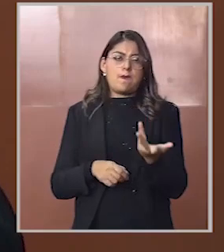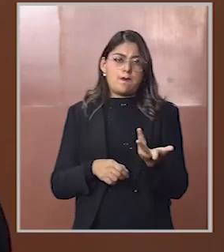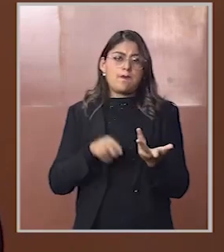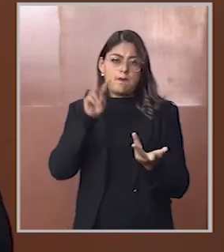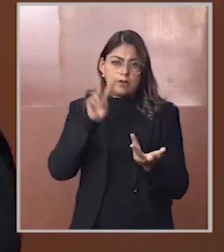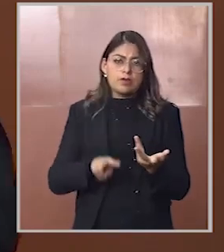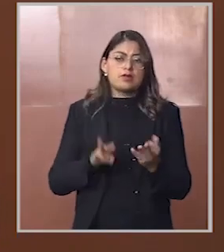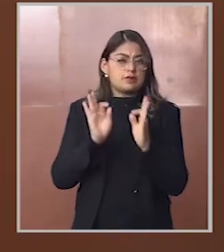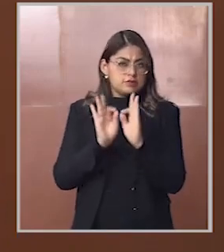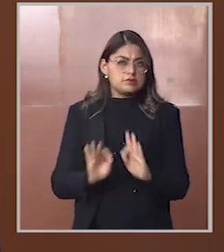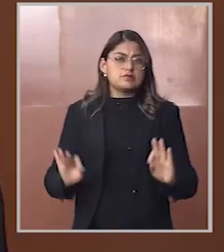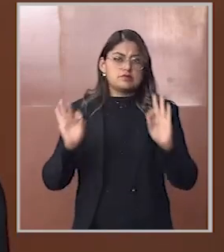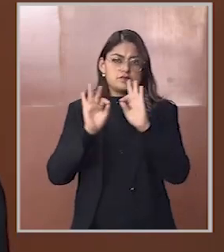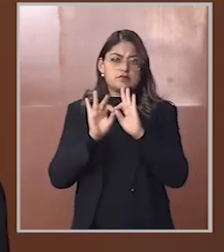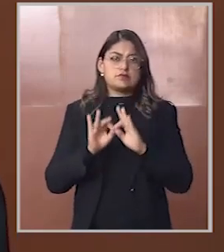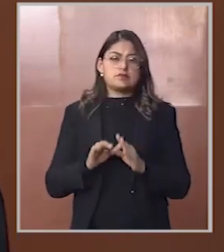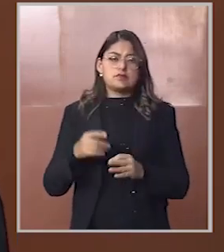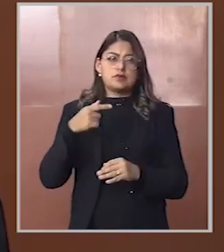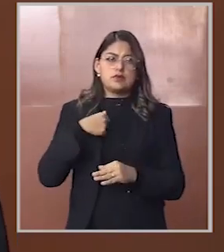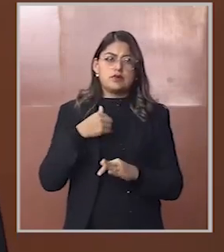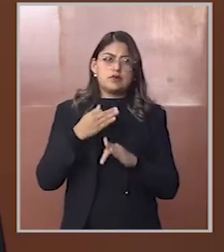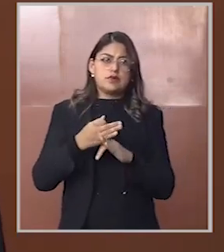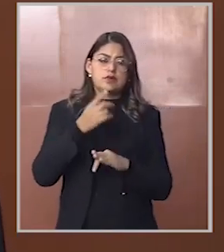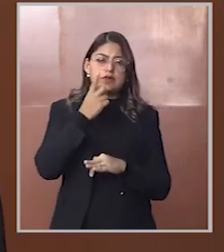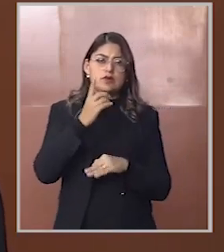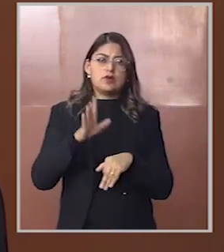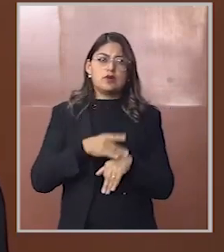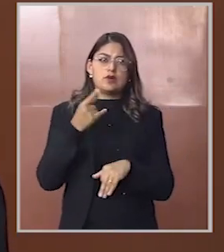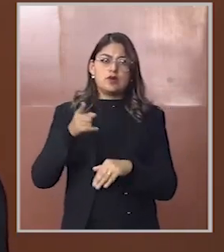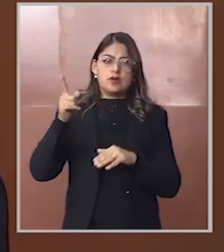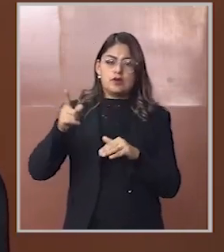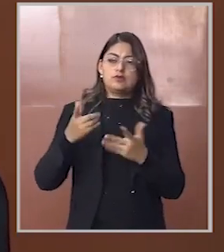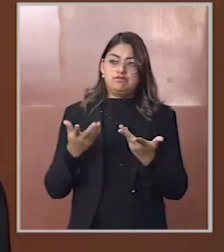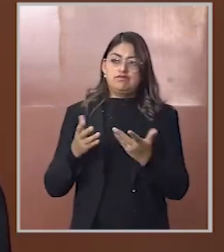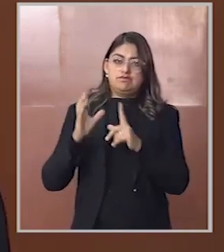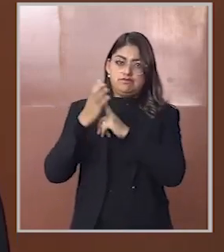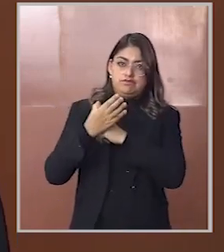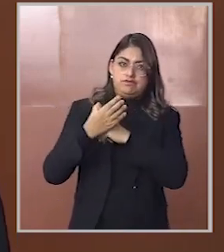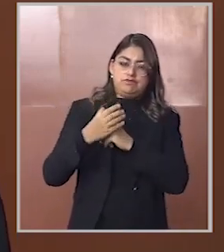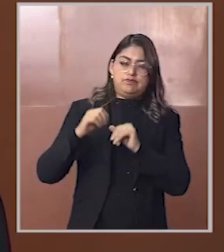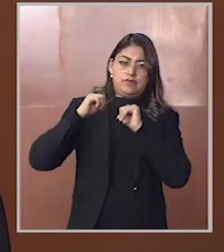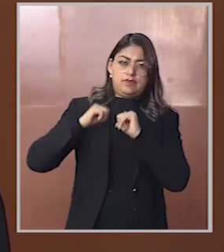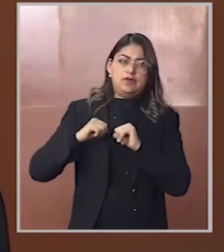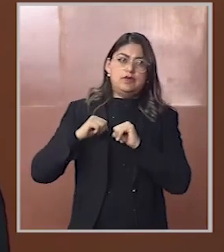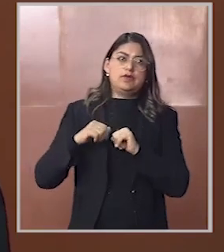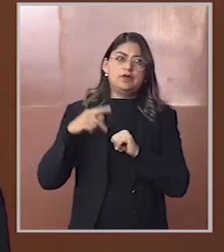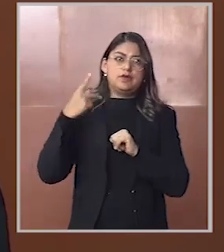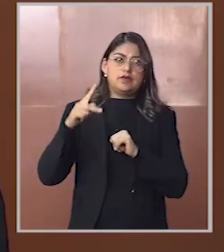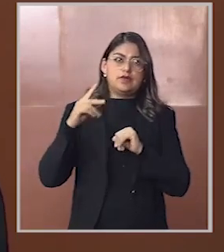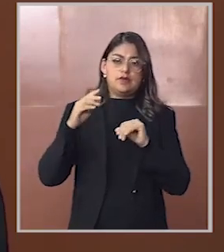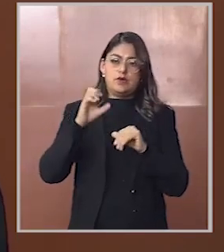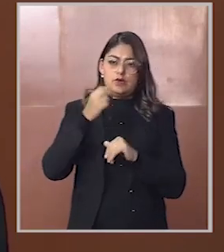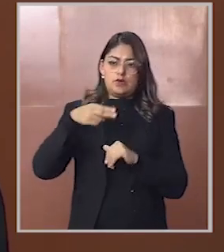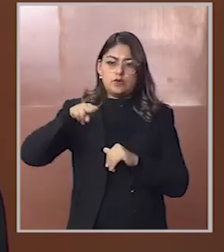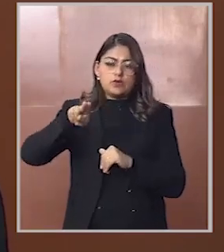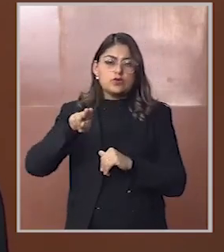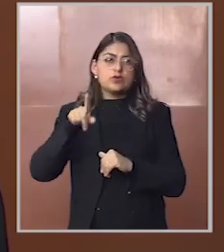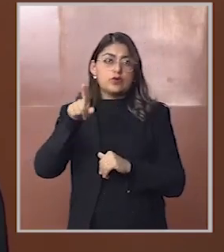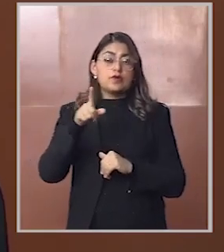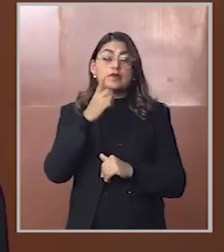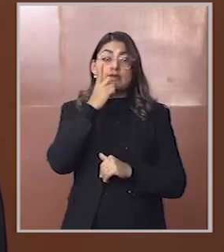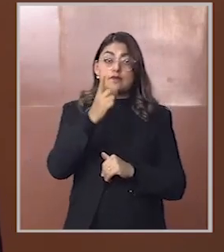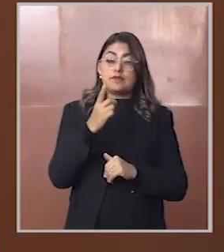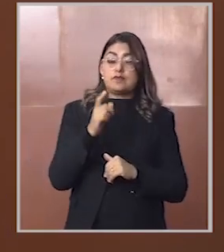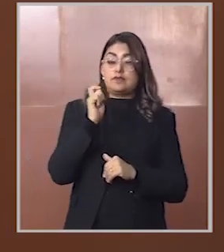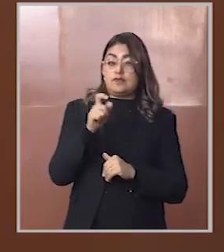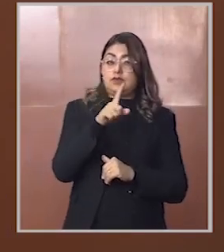muy muy ante y y lo digo porque el propio alto comisionado de Naciones Unidas en octubre del año pasado con motivo del 75